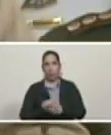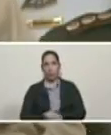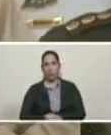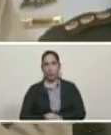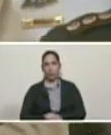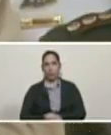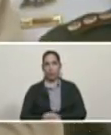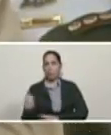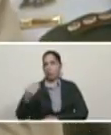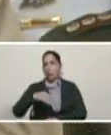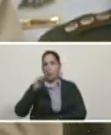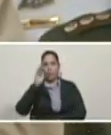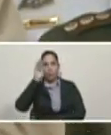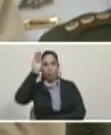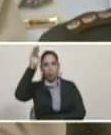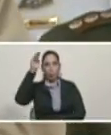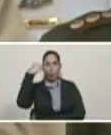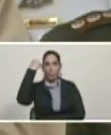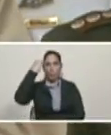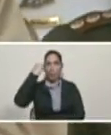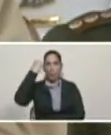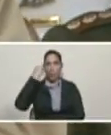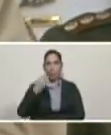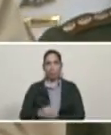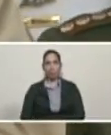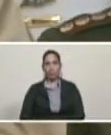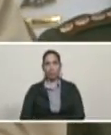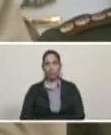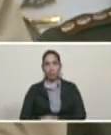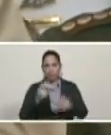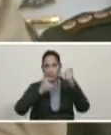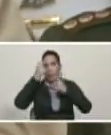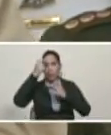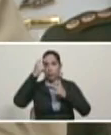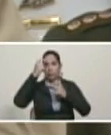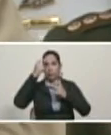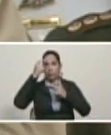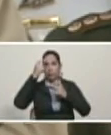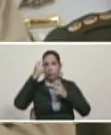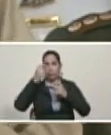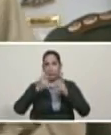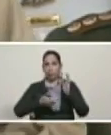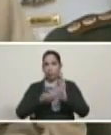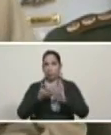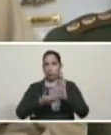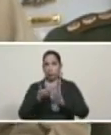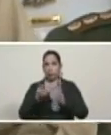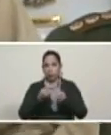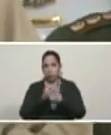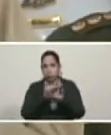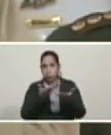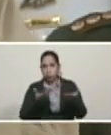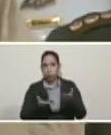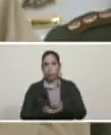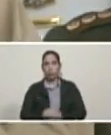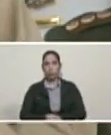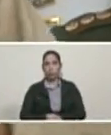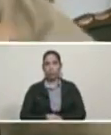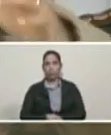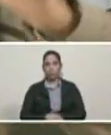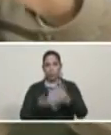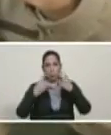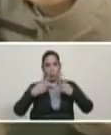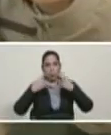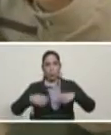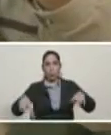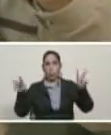futuro que cualquier otra cosa. Chávez es muy, muy fuerte hacia el futuro. Chávez son los valores